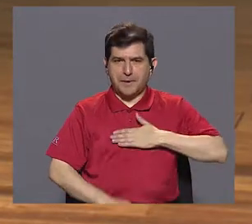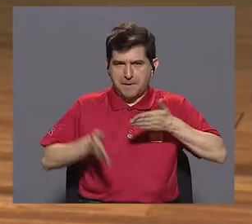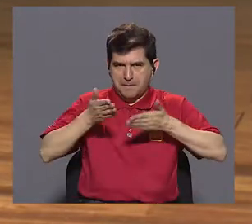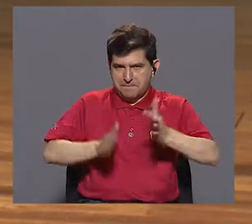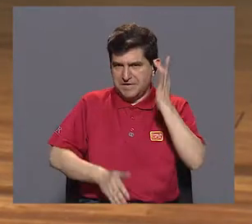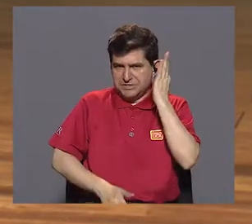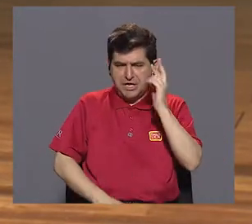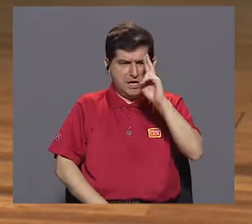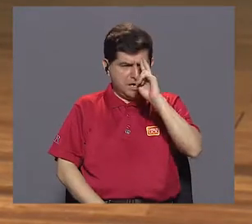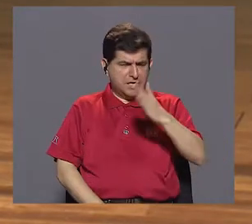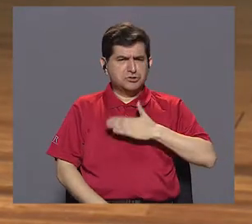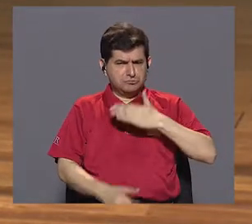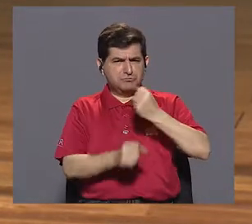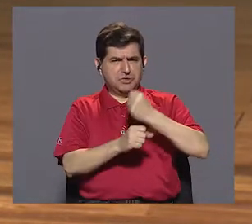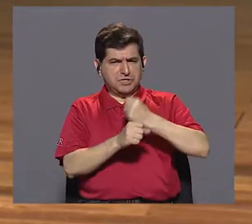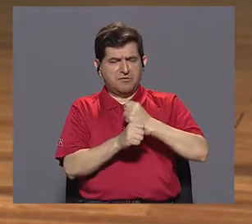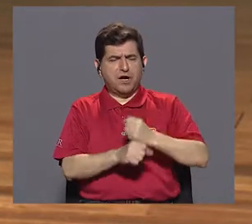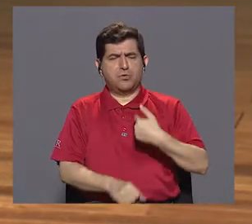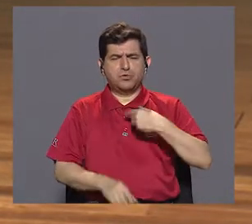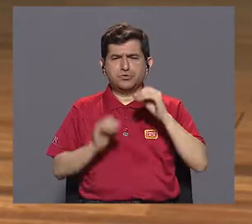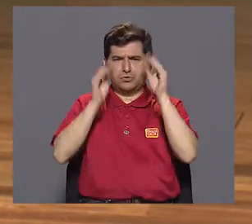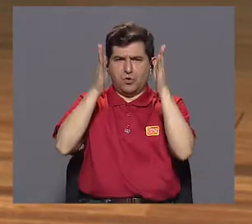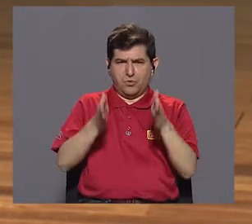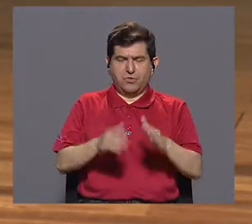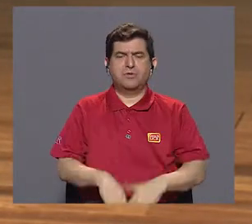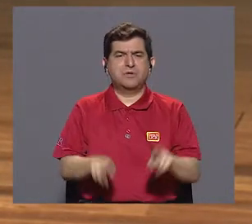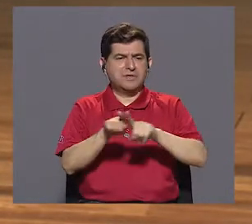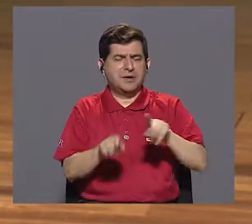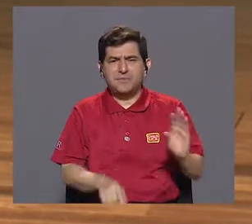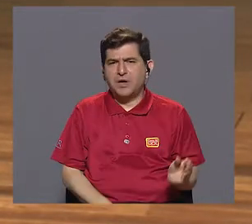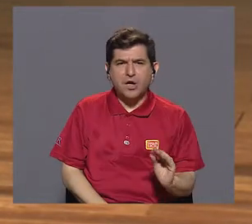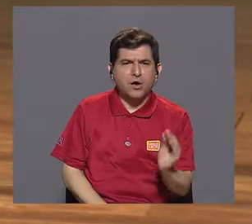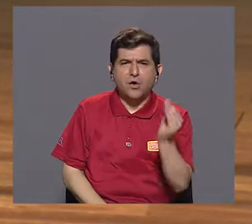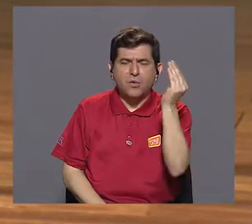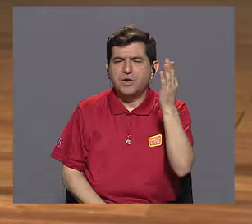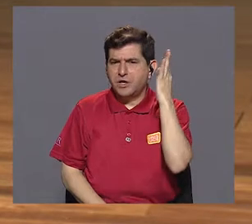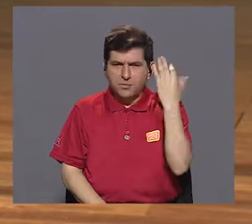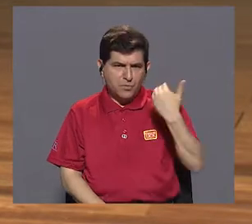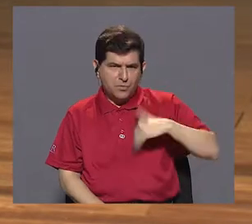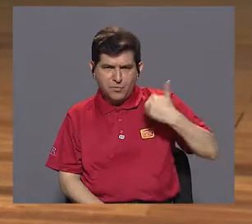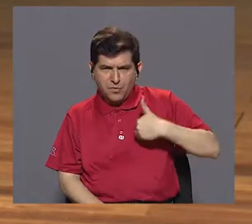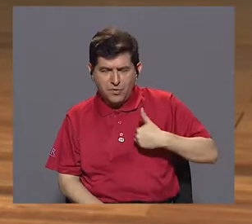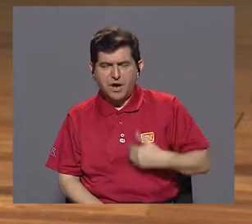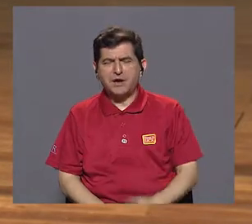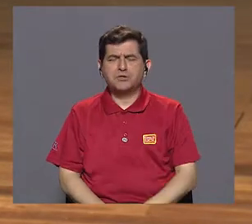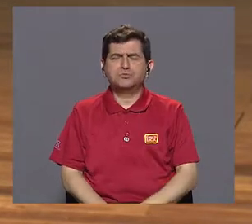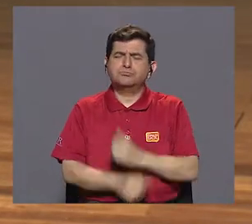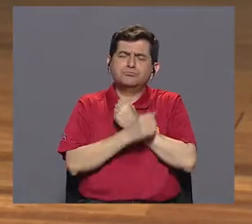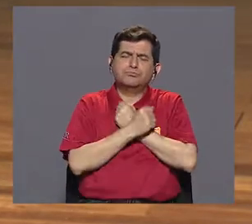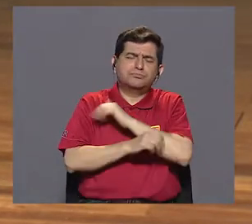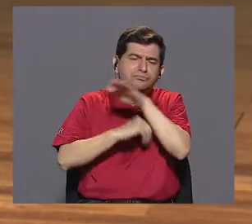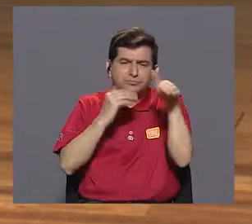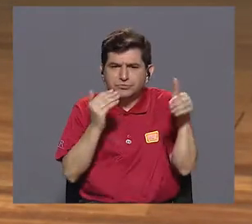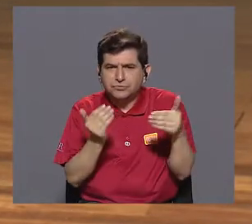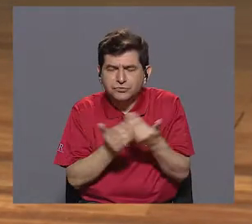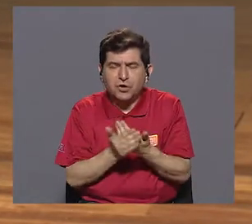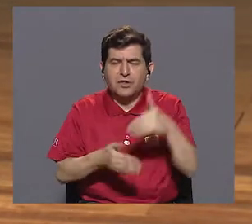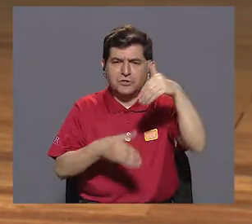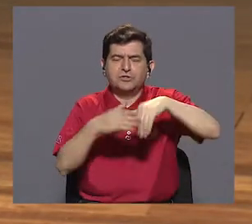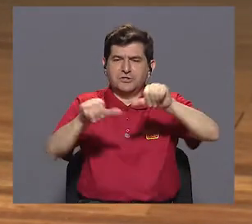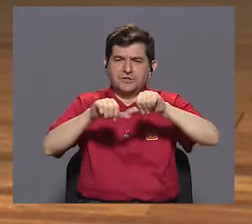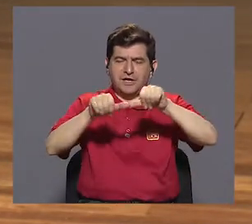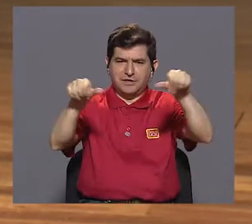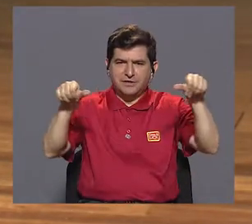Y ellas, mis hijas, respetaban mi trabajo como profesora, y las chavalas y los chavalos y yo nos queríamos